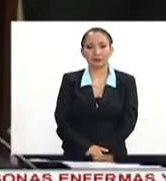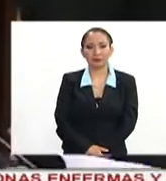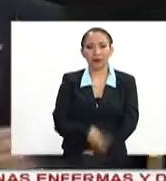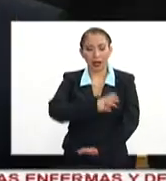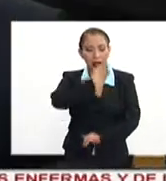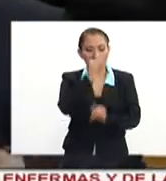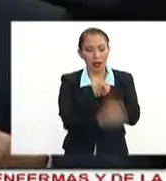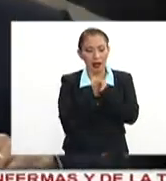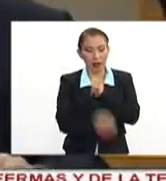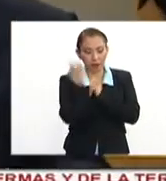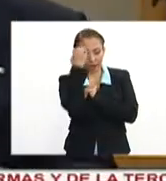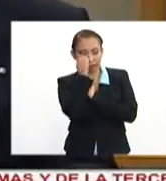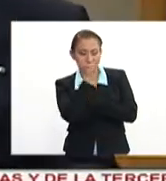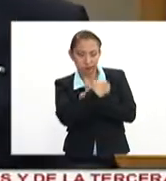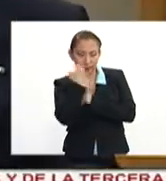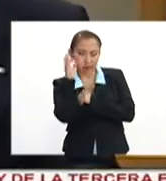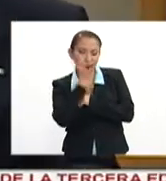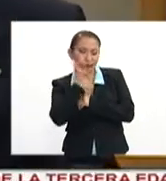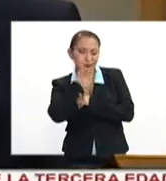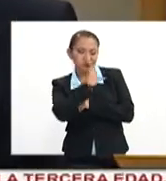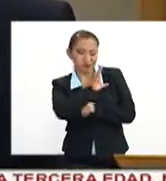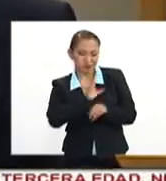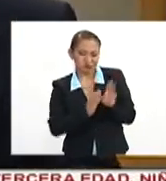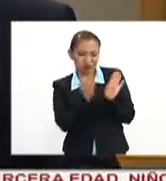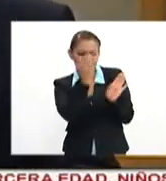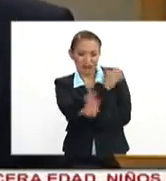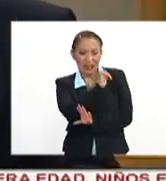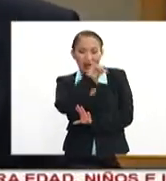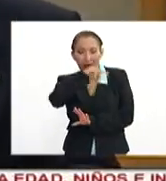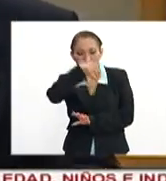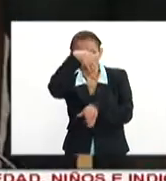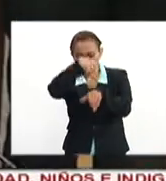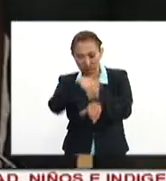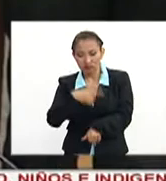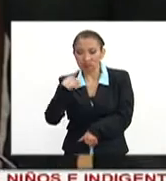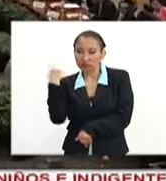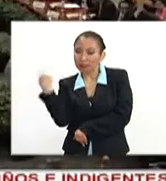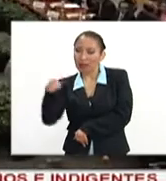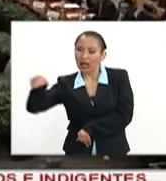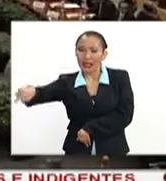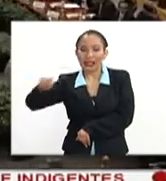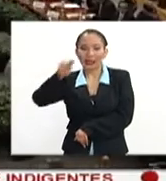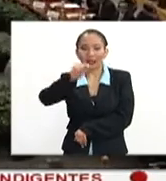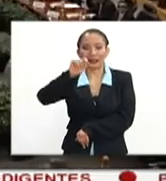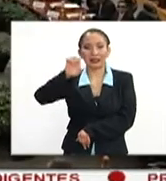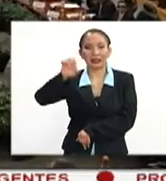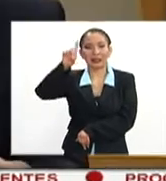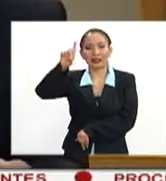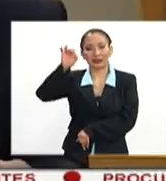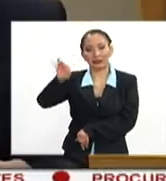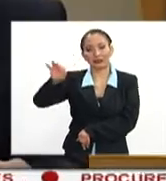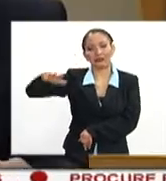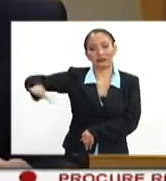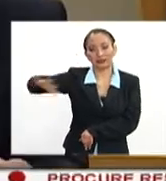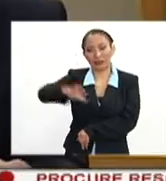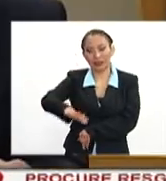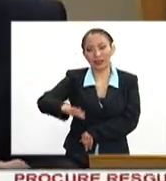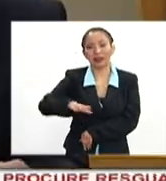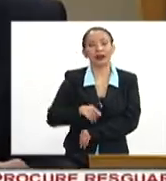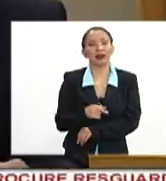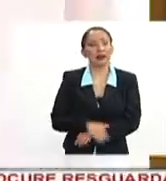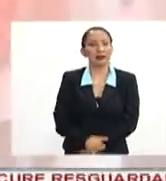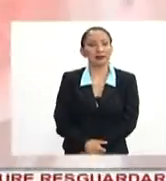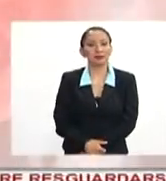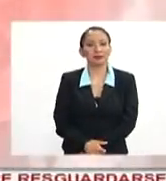Tras concluir la fiscalización de las campañas, el INE aseguró que acatará las sentencias que emita el Tribunal Electoral del Poder Judicial de la